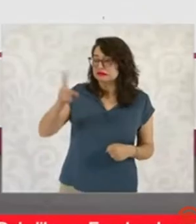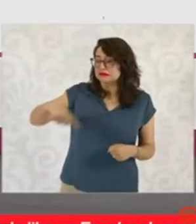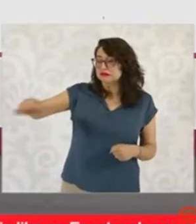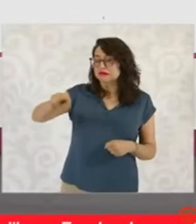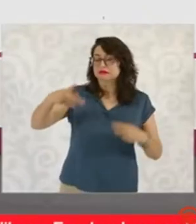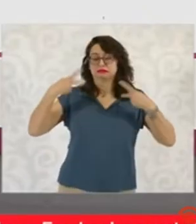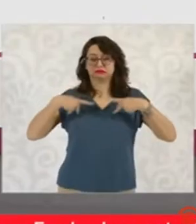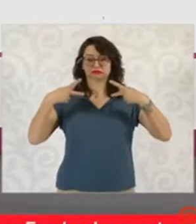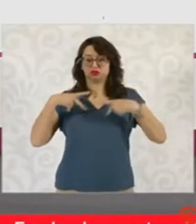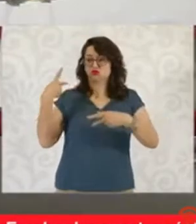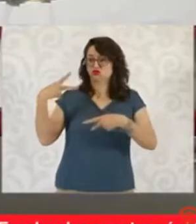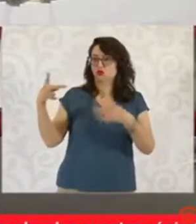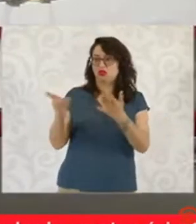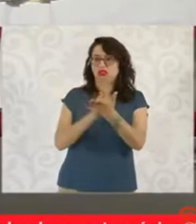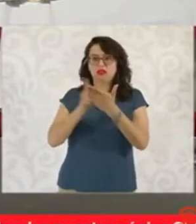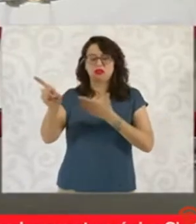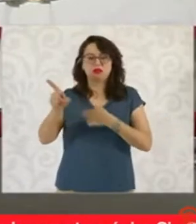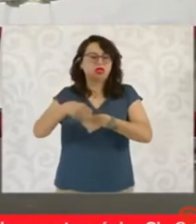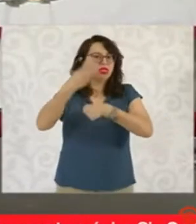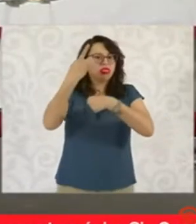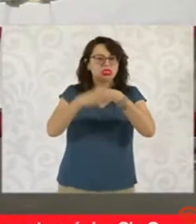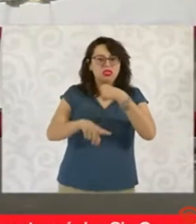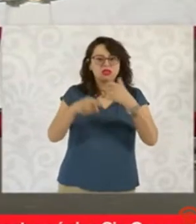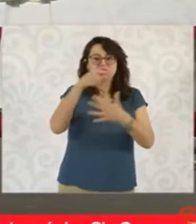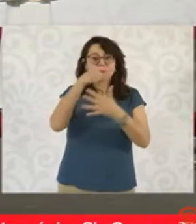provocando que se generaran